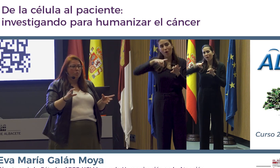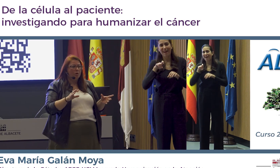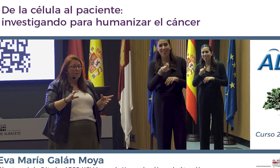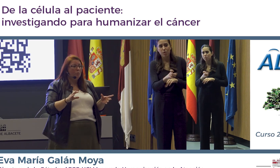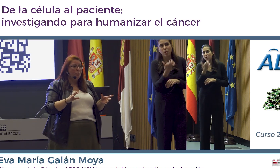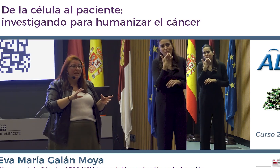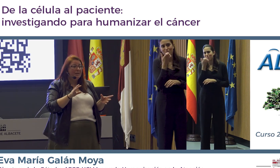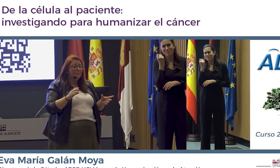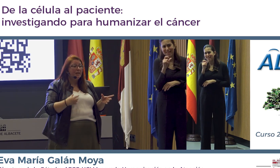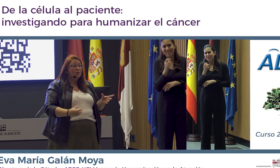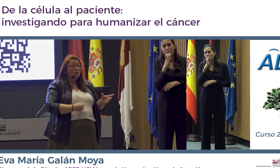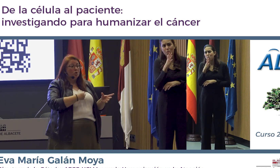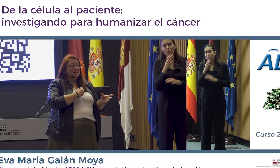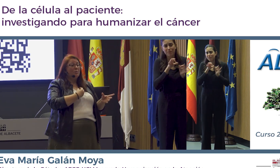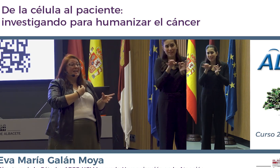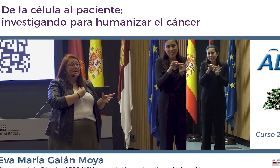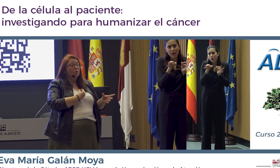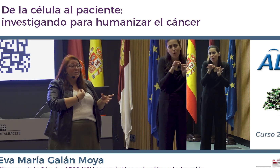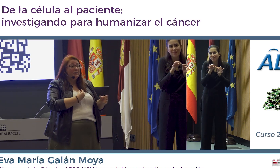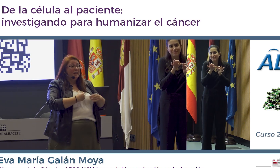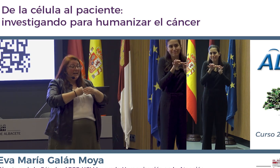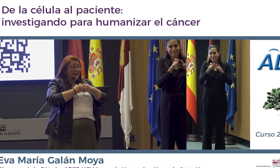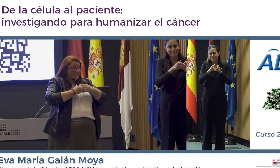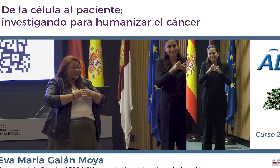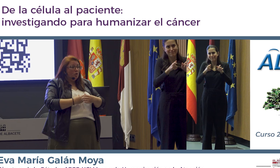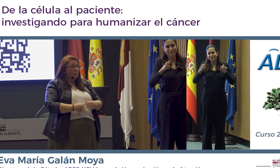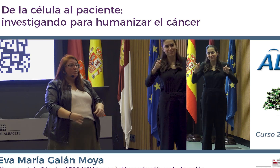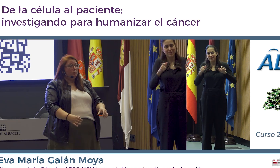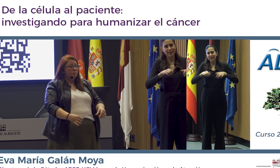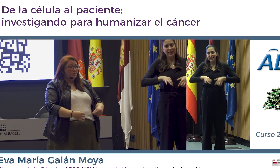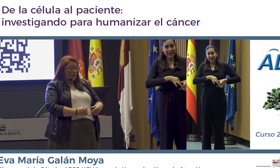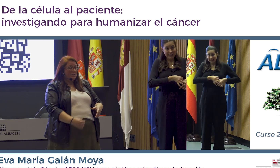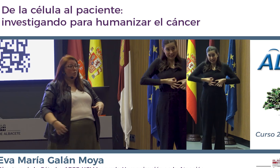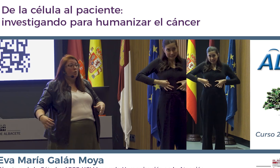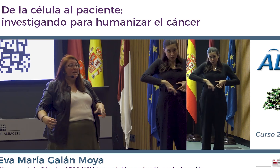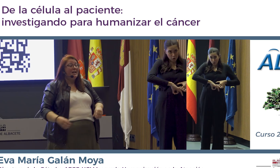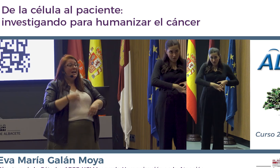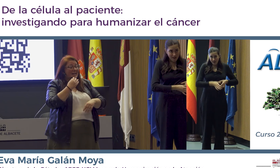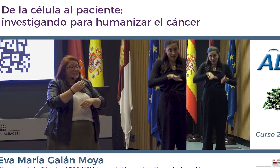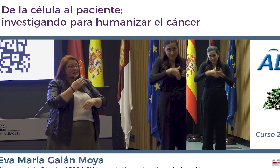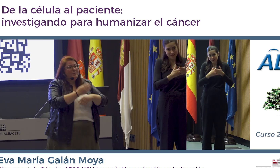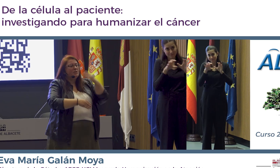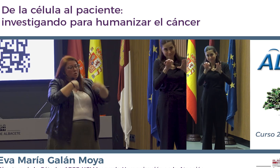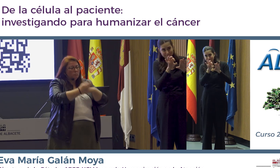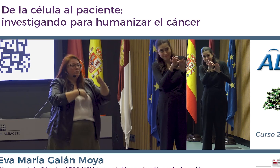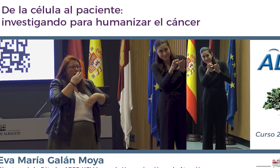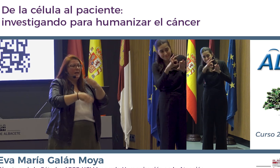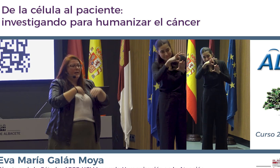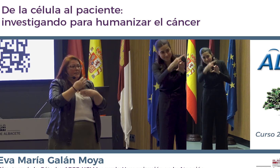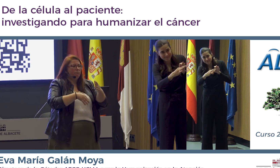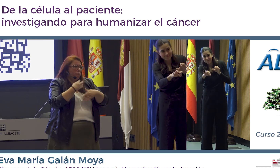dividen en nuestro organismo, una de las más rápidas son las células que recubren el intestino por dentro, hasta el colon. Esa